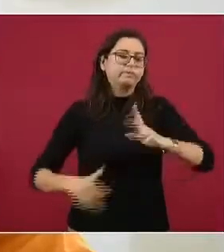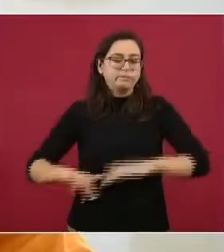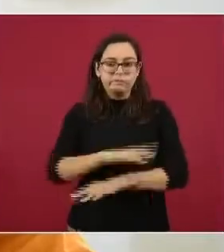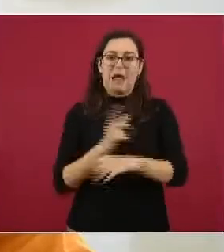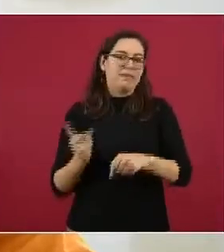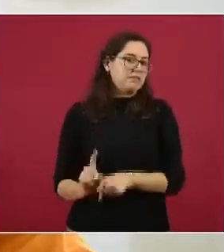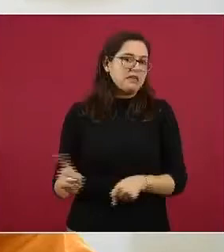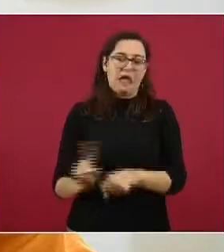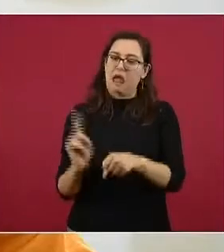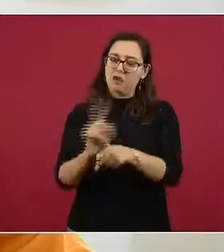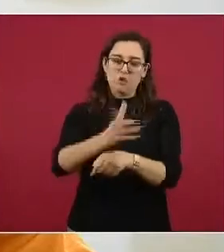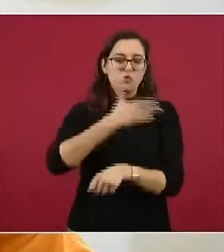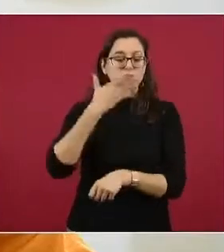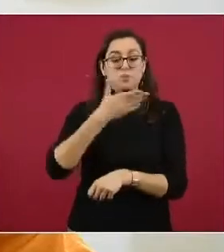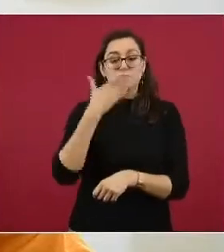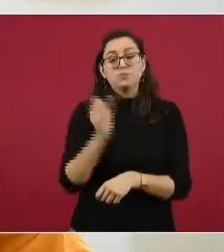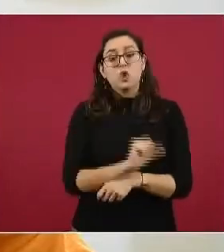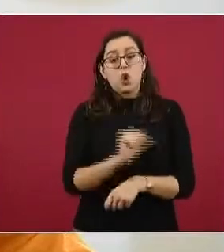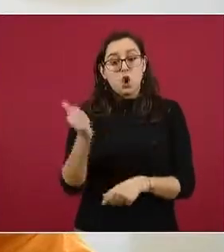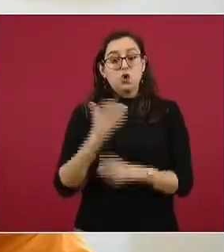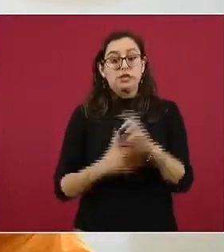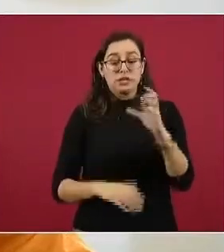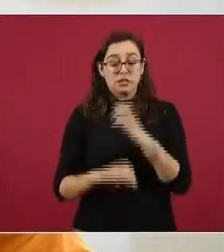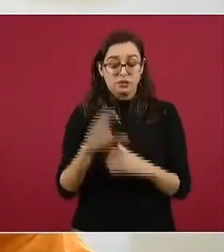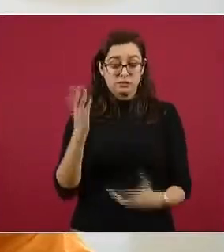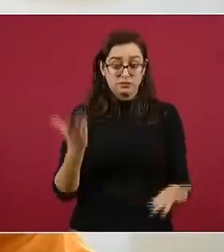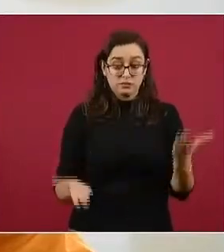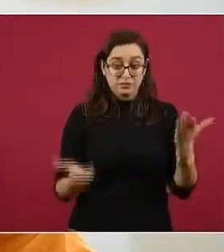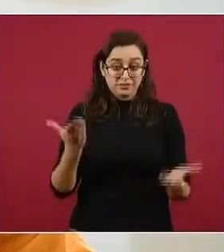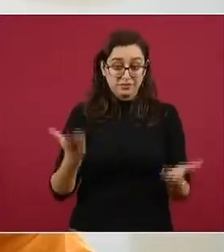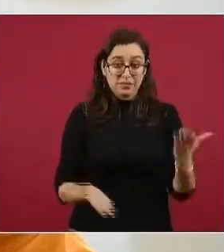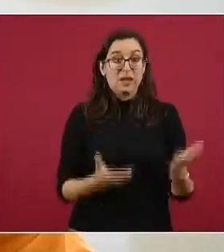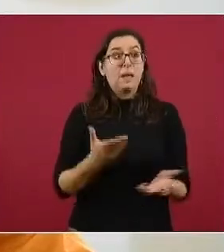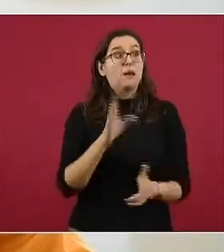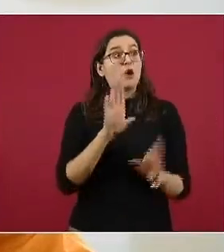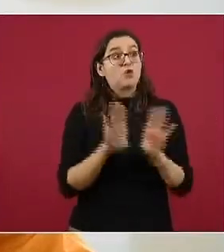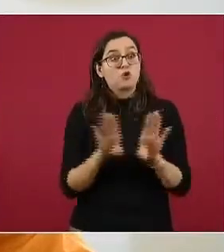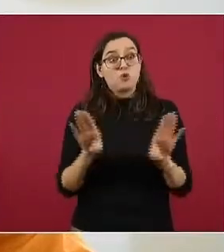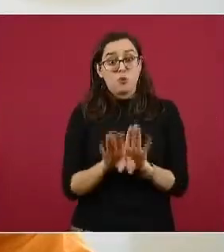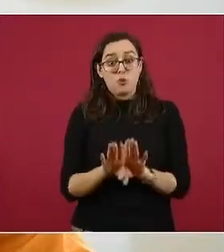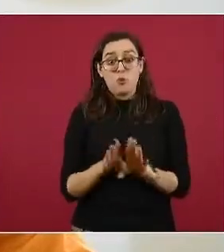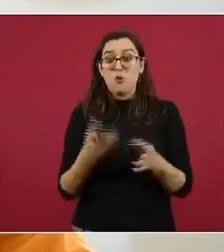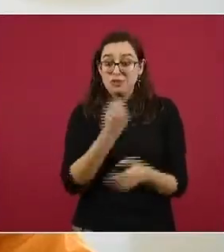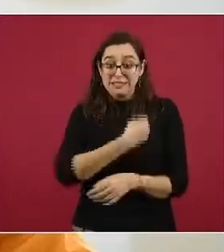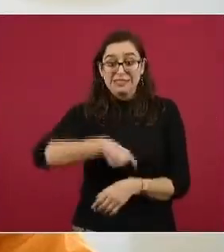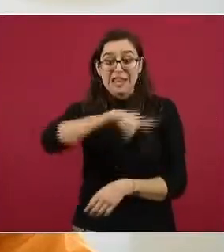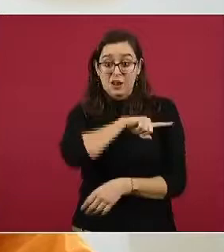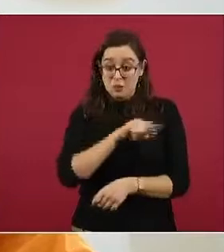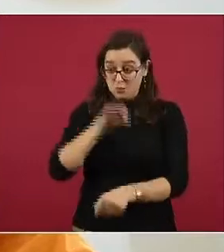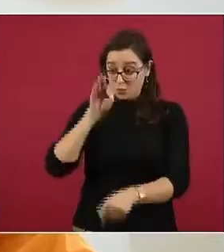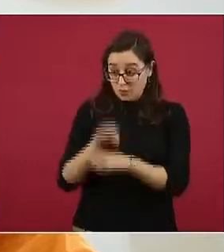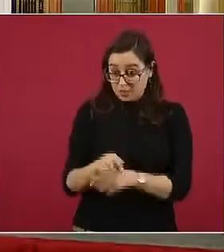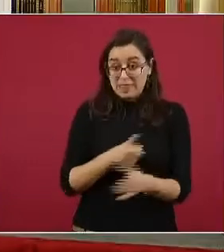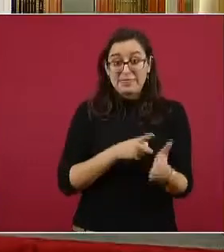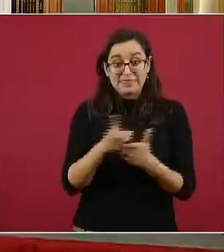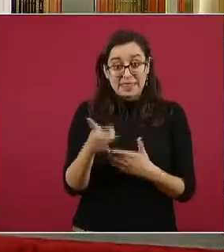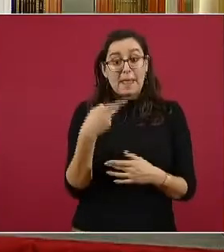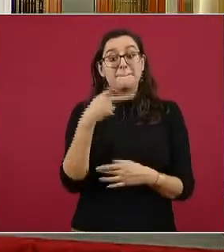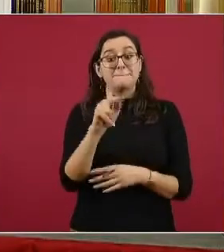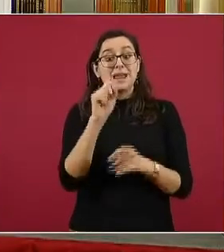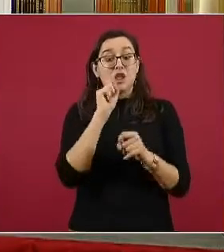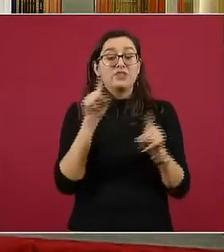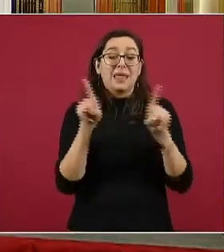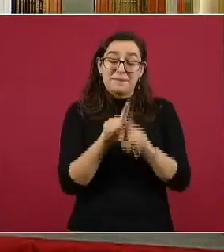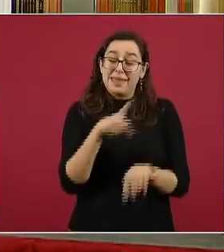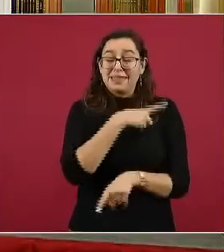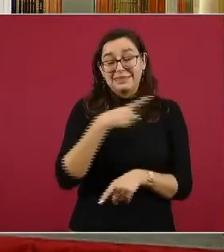Y otro elemento que es muy importante para balancear en términos de la protección del derecho a la salud, pero también de la